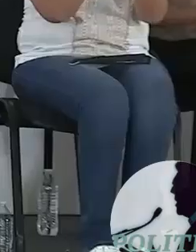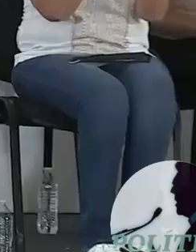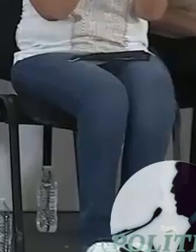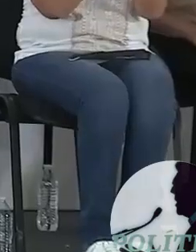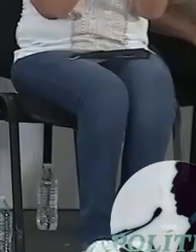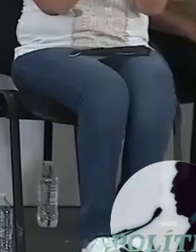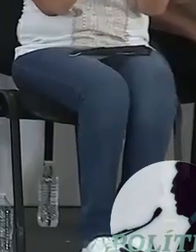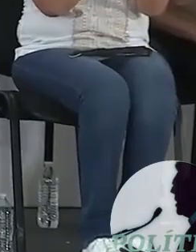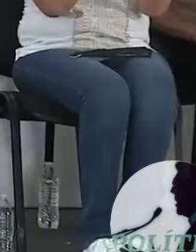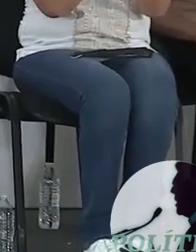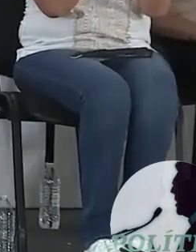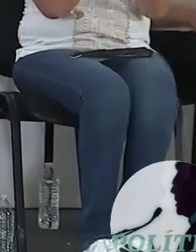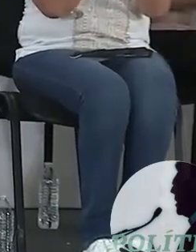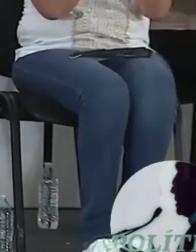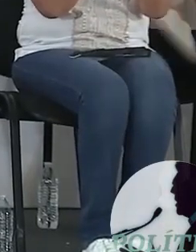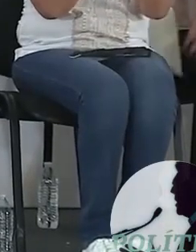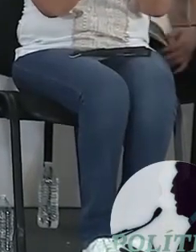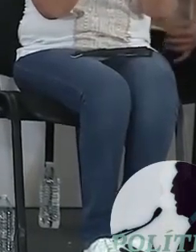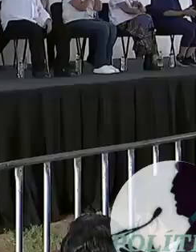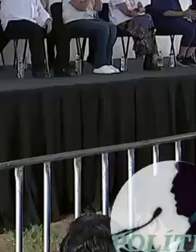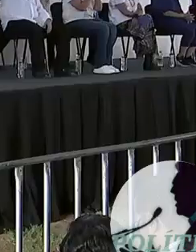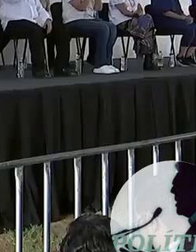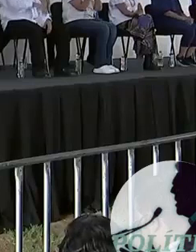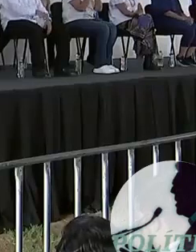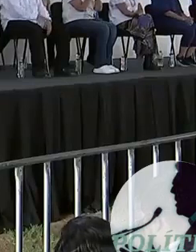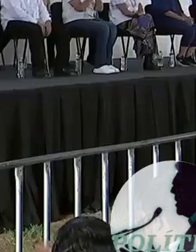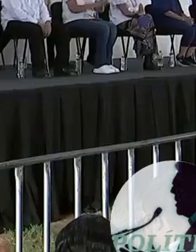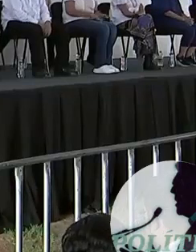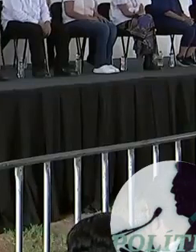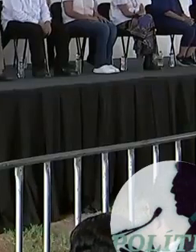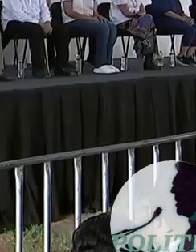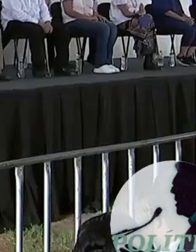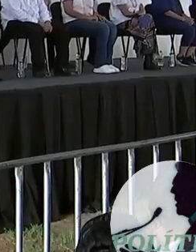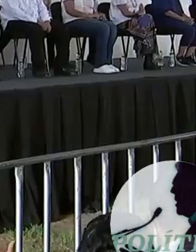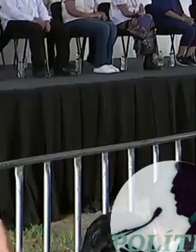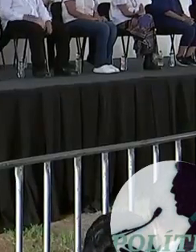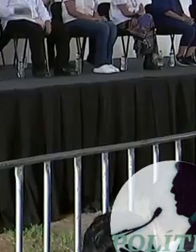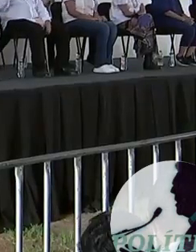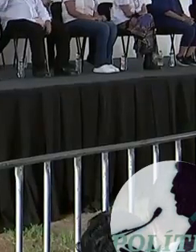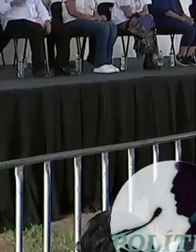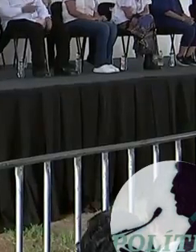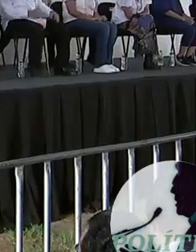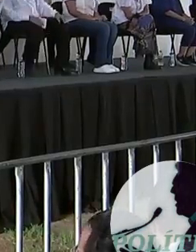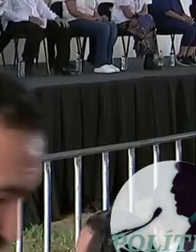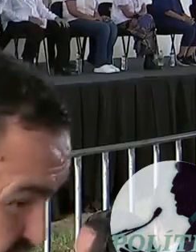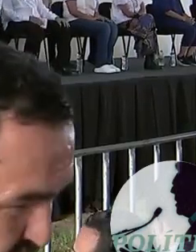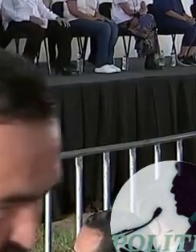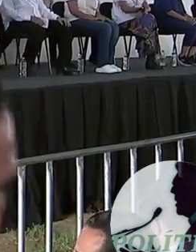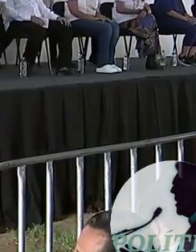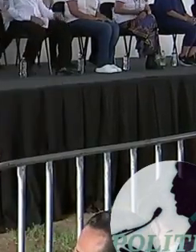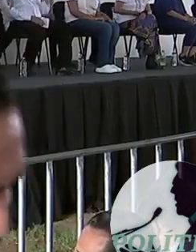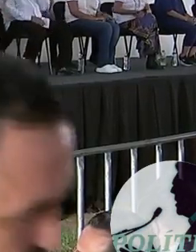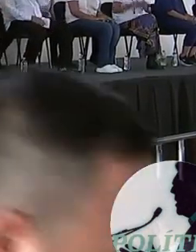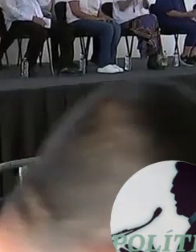Procedemos con el mensaje de bienvenida a cargo del gobernador constitucional del estado de San Luis Potosí, licenciado José Ricardo